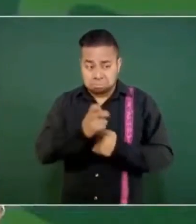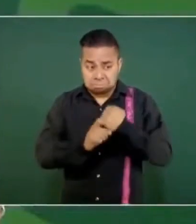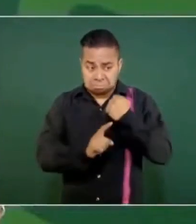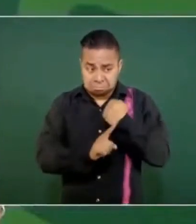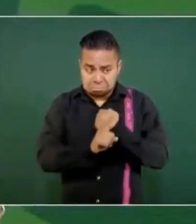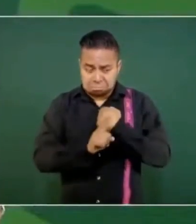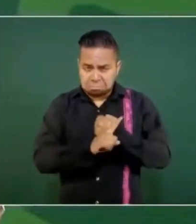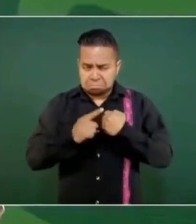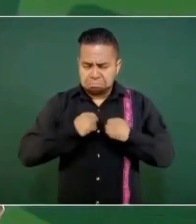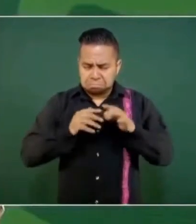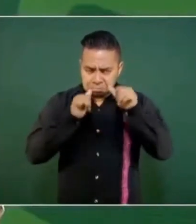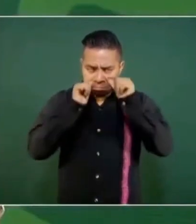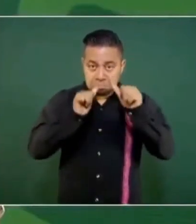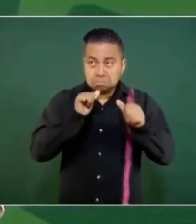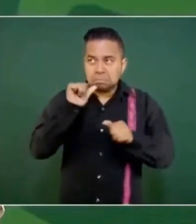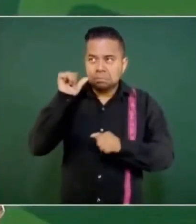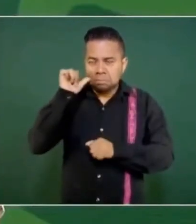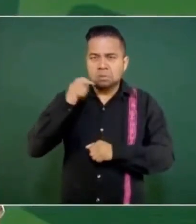Ayer que estuve por allá,